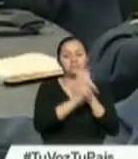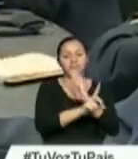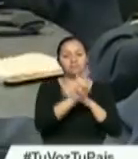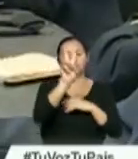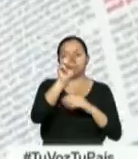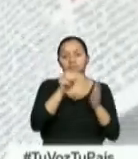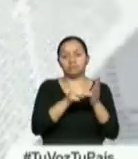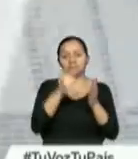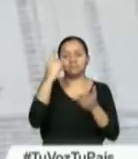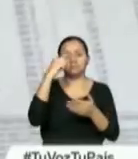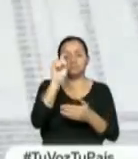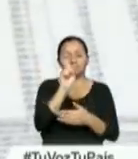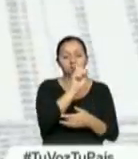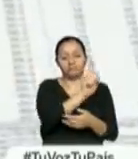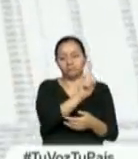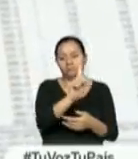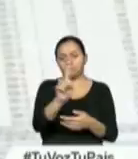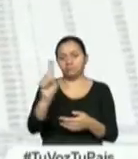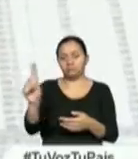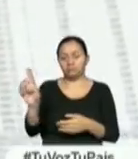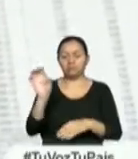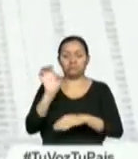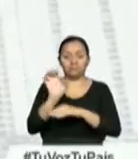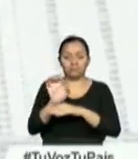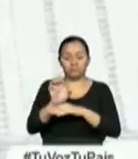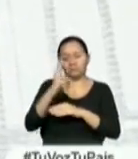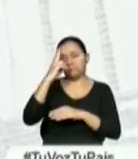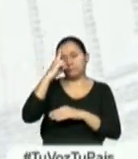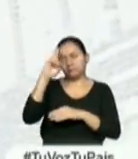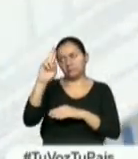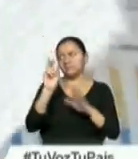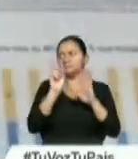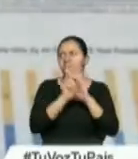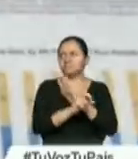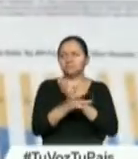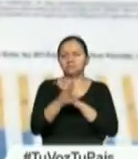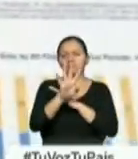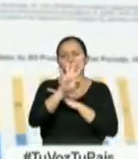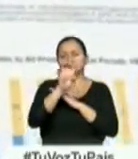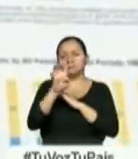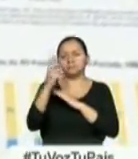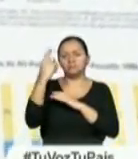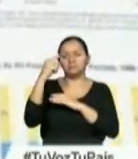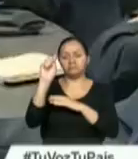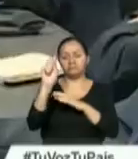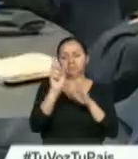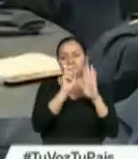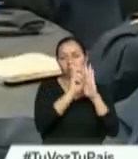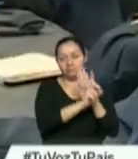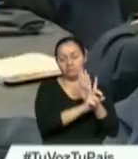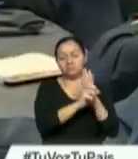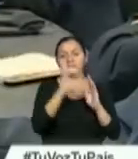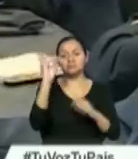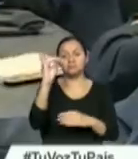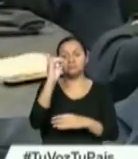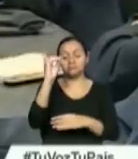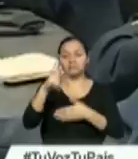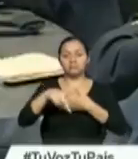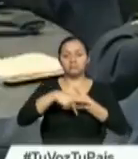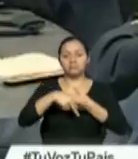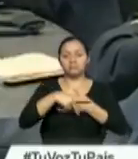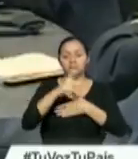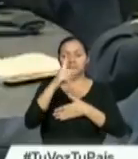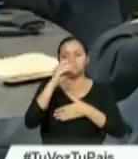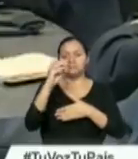dólares cada uno, mientras que Ecuador y Uruguay les corresponderá un ingreso de 400 millones de dólares y Bolivia y Paraguay entregarán